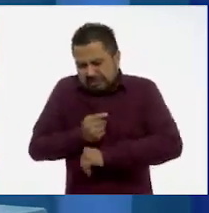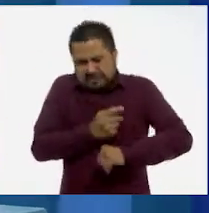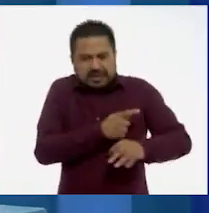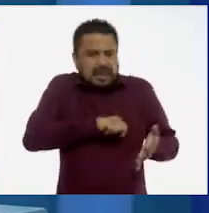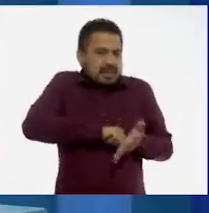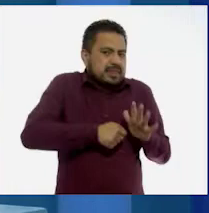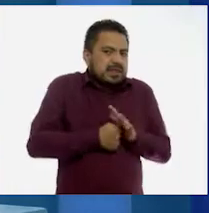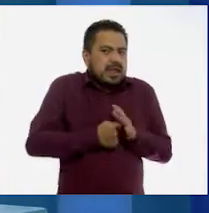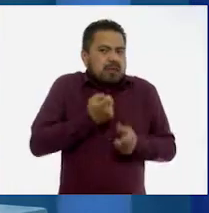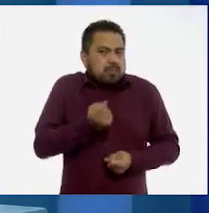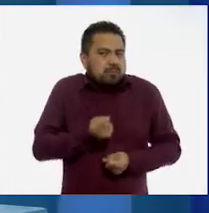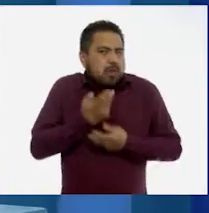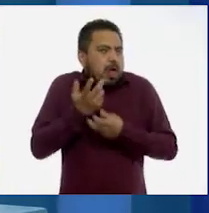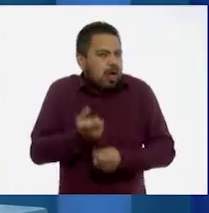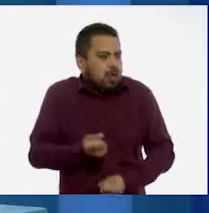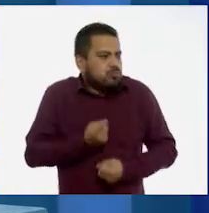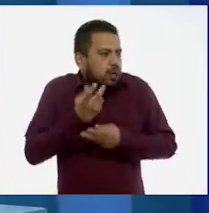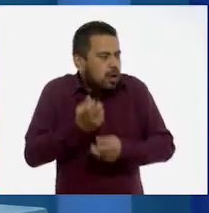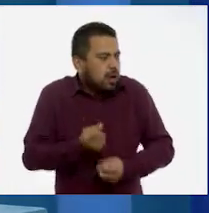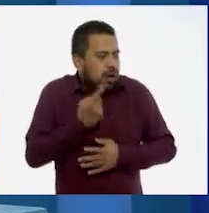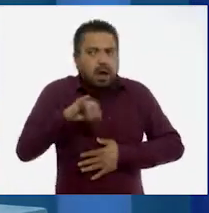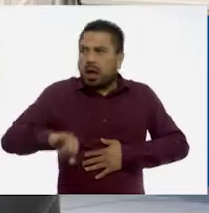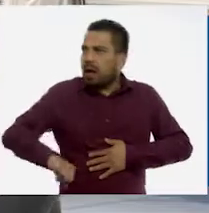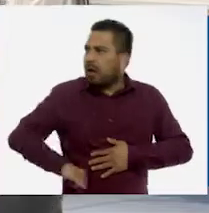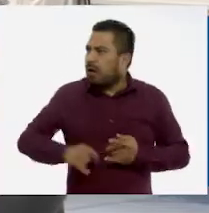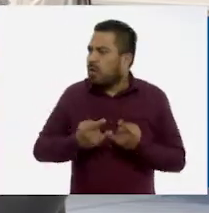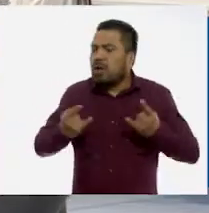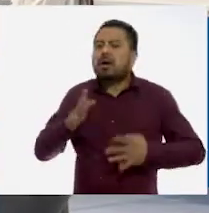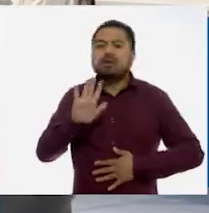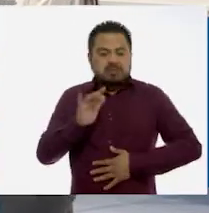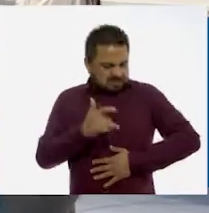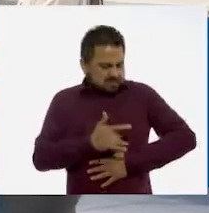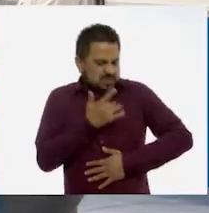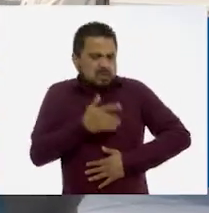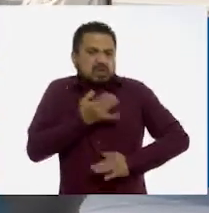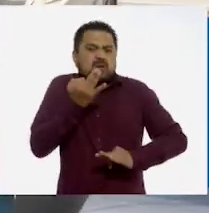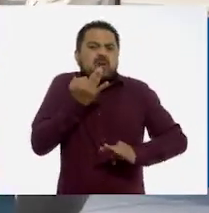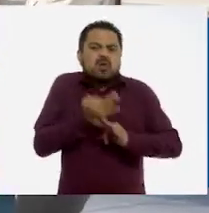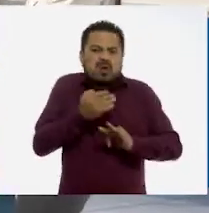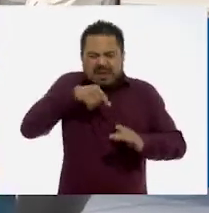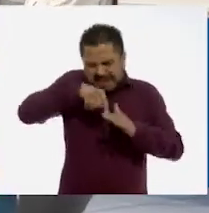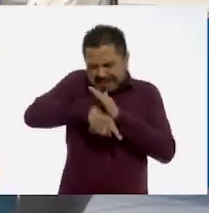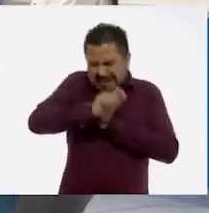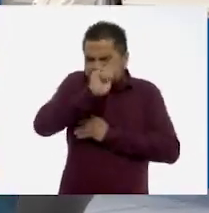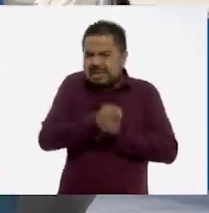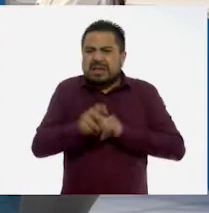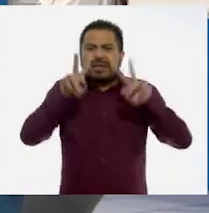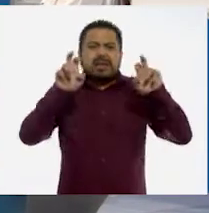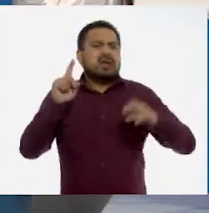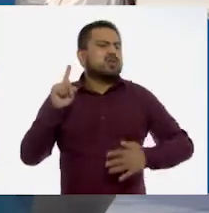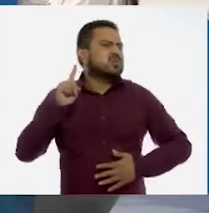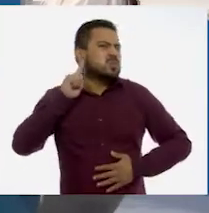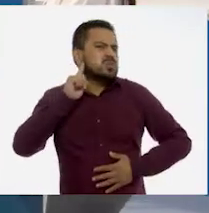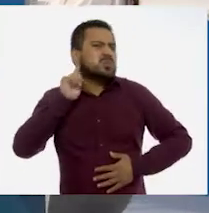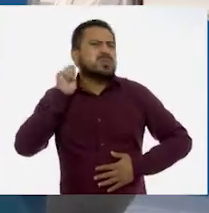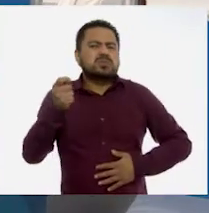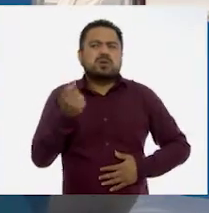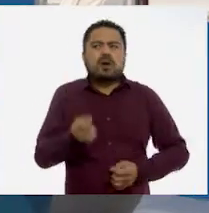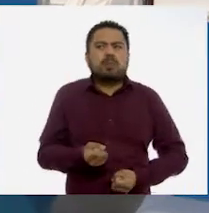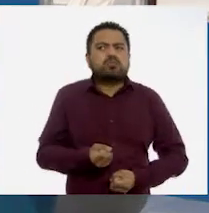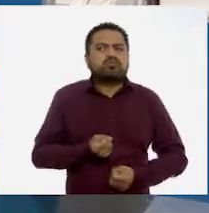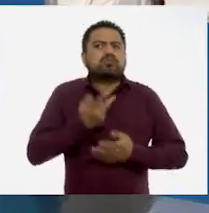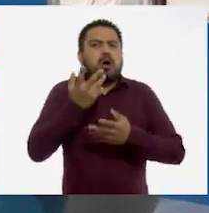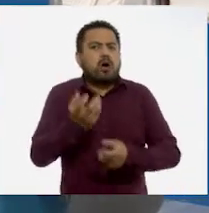técnicas de un creador para que el cuento sea interesante. ¿Qué te parece, María, si para ahondar en este tema escuchamos un par de